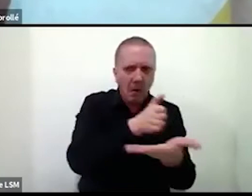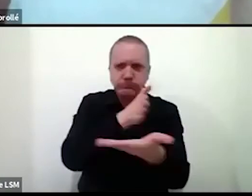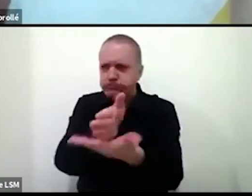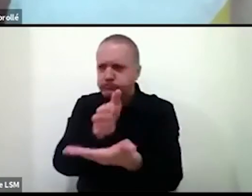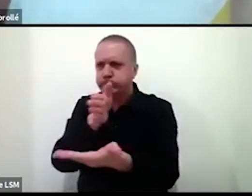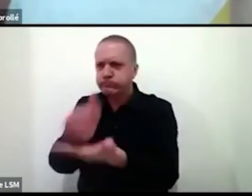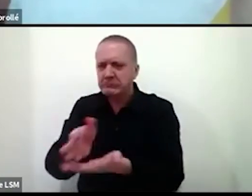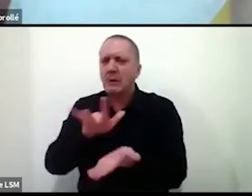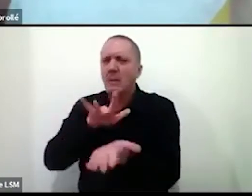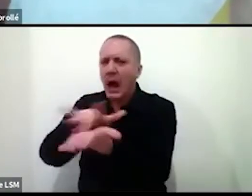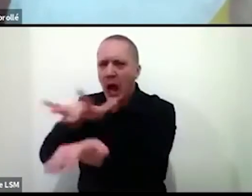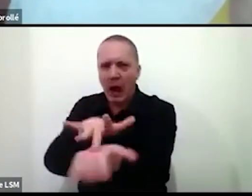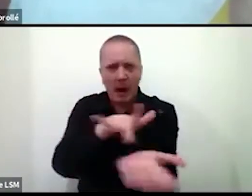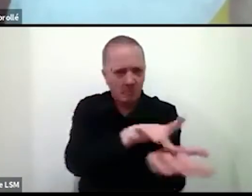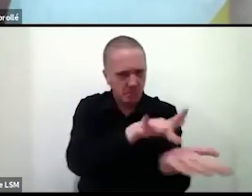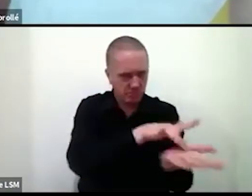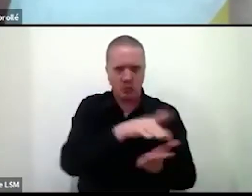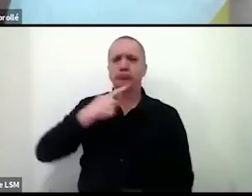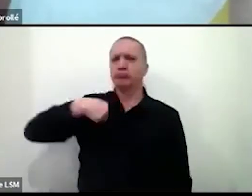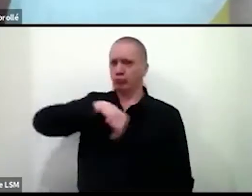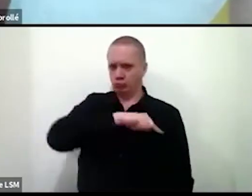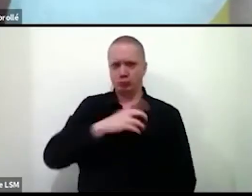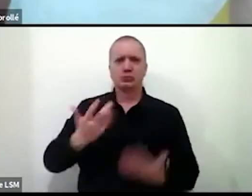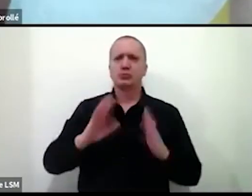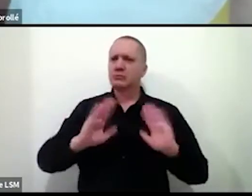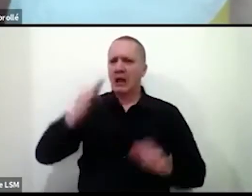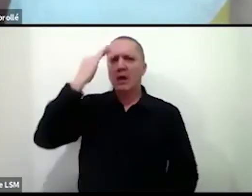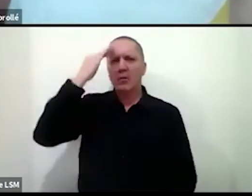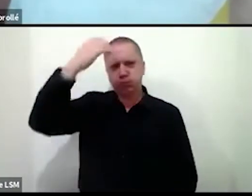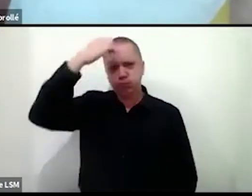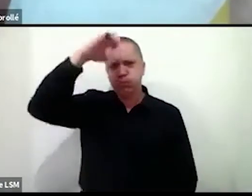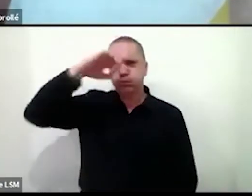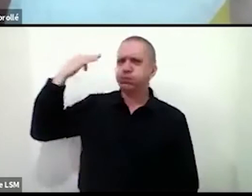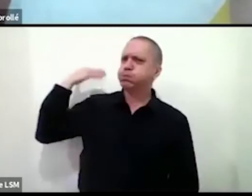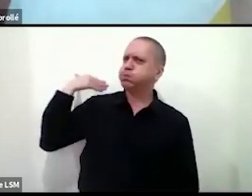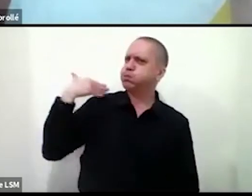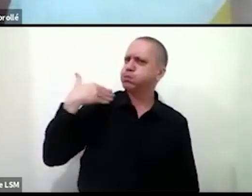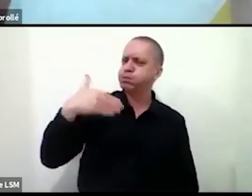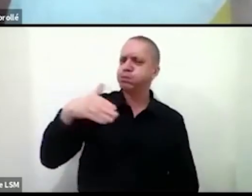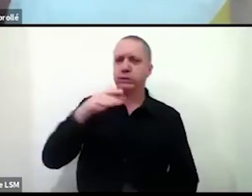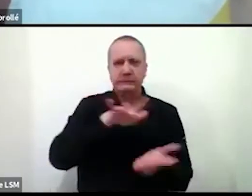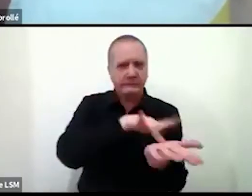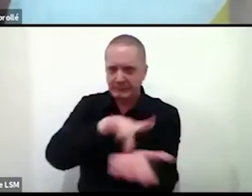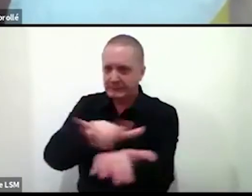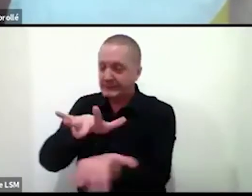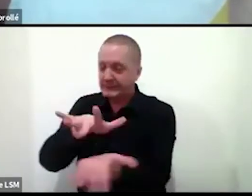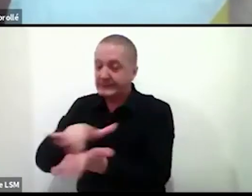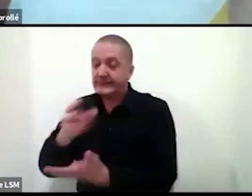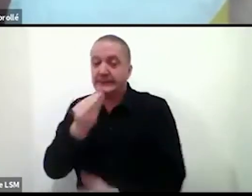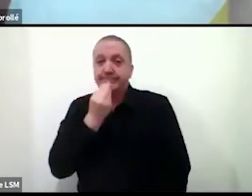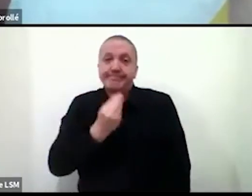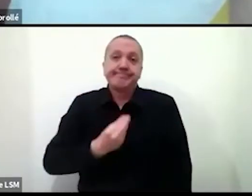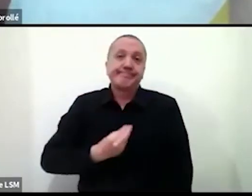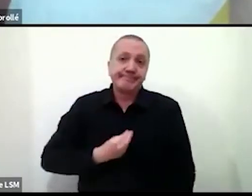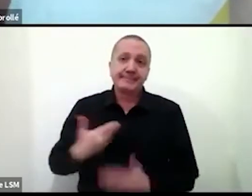a la comunidad, cosa que hemos hecho durante mucho tiempo, a pesar de la pérdida que hemos tenido de nuestra compañera